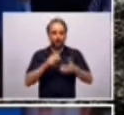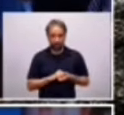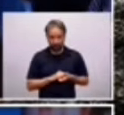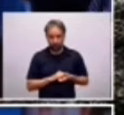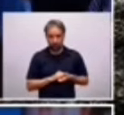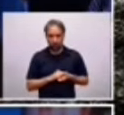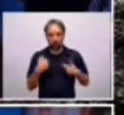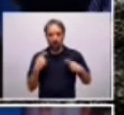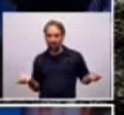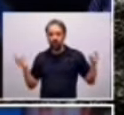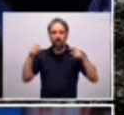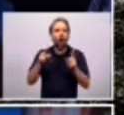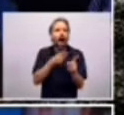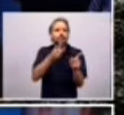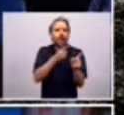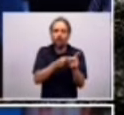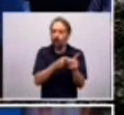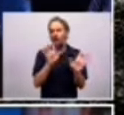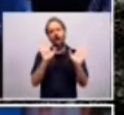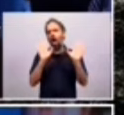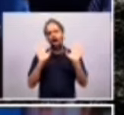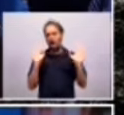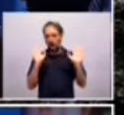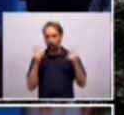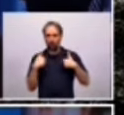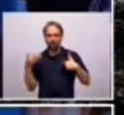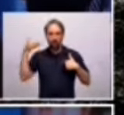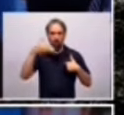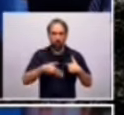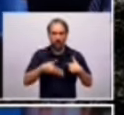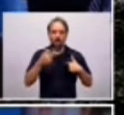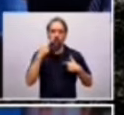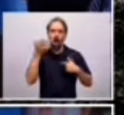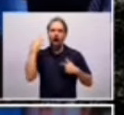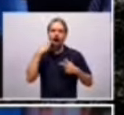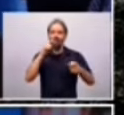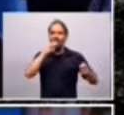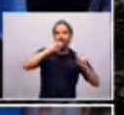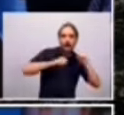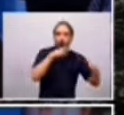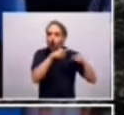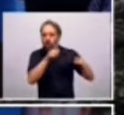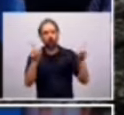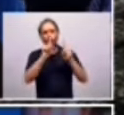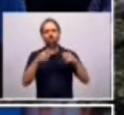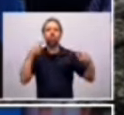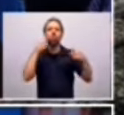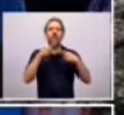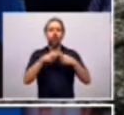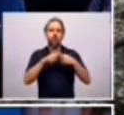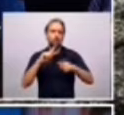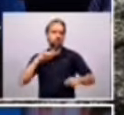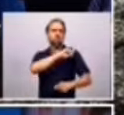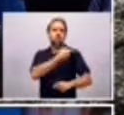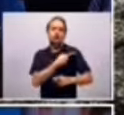durante 8 años no me solucionó los problemas, yo voy a votar otra cosa. Era eso, y no solo la democracia y el fascismo. Bien. Absolutamente. Y ojo que ahora puede estar pasando lo